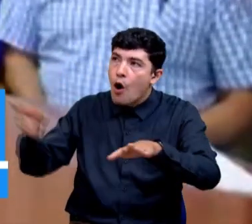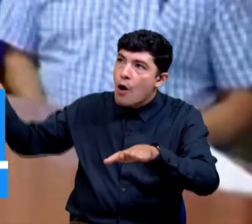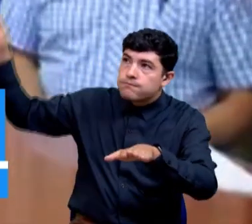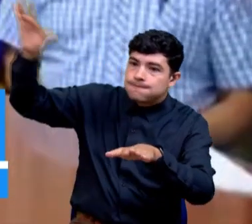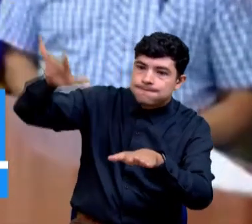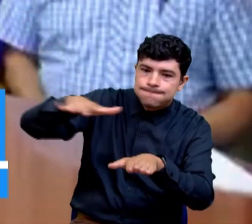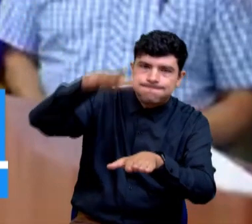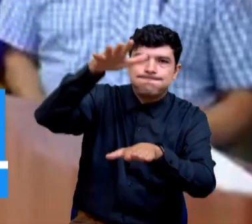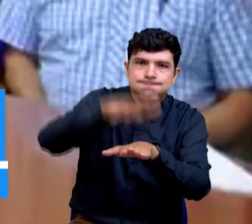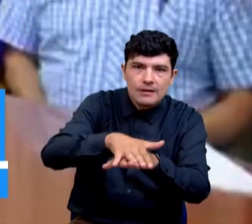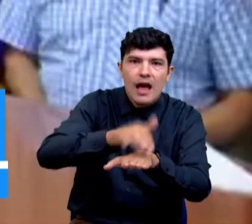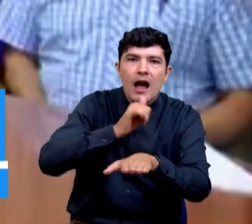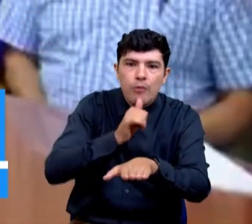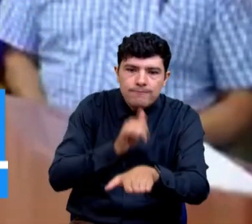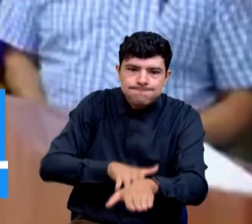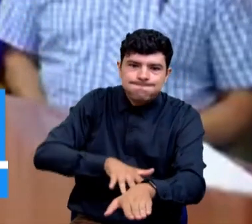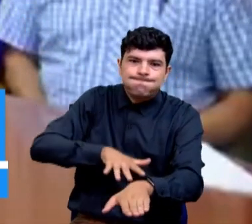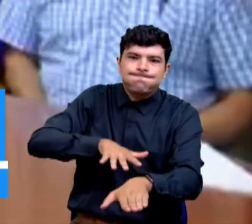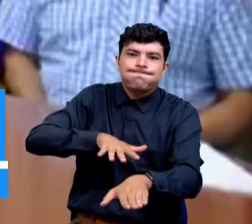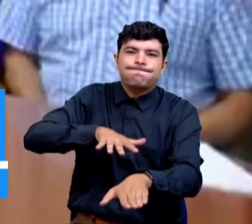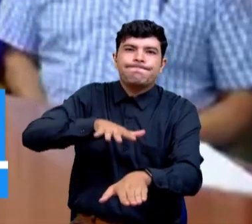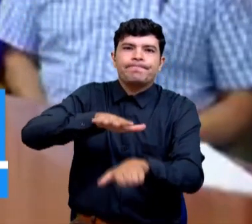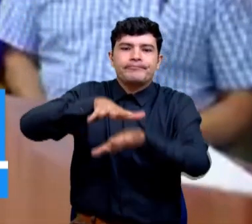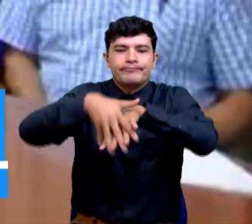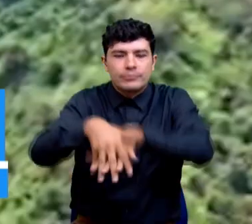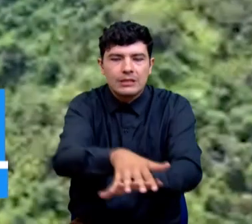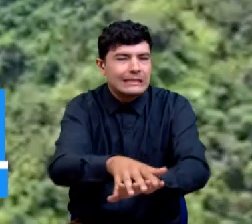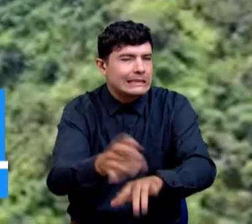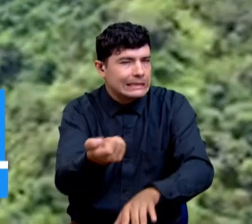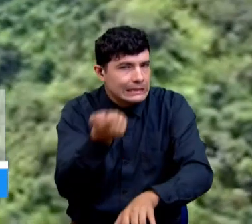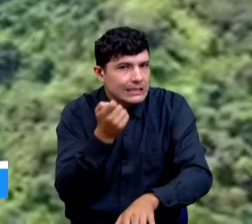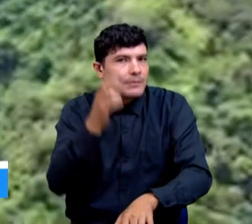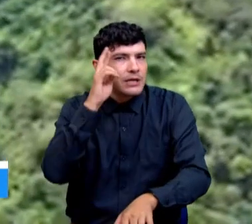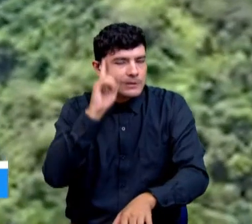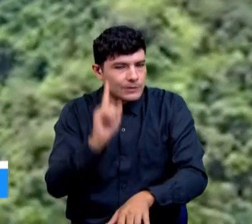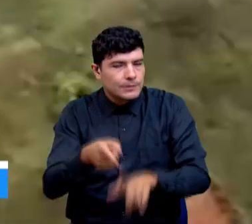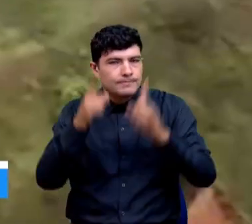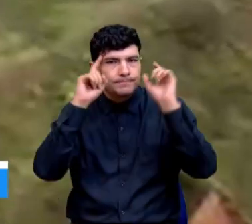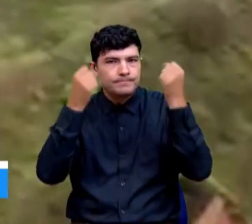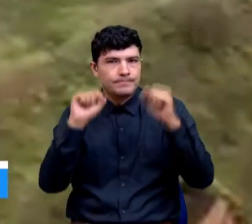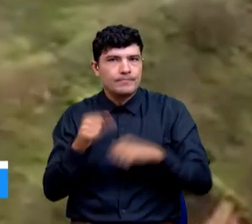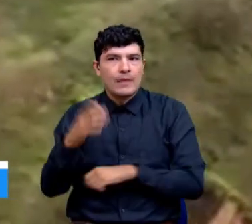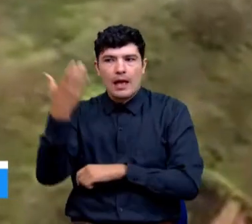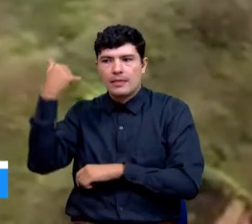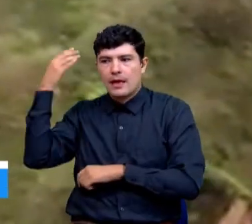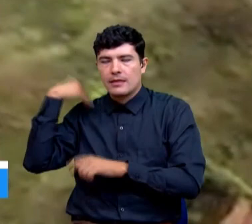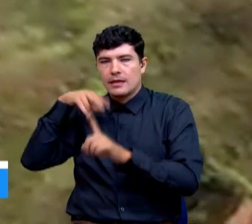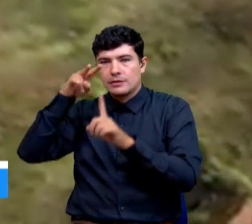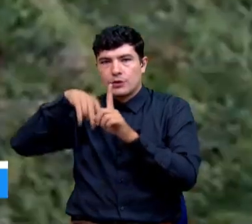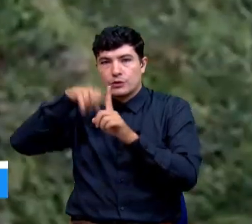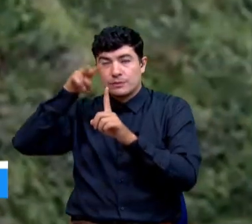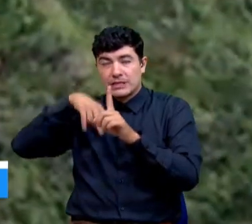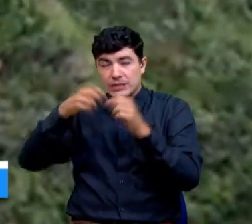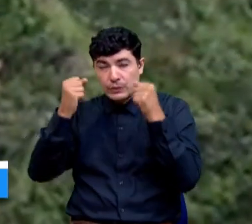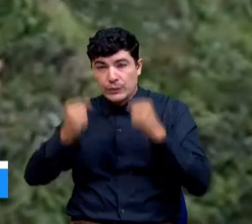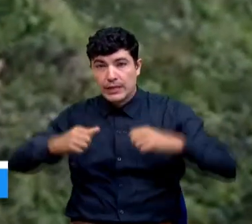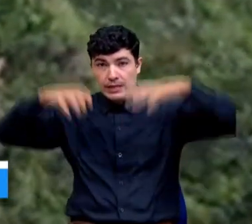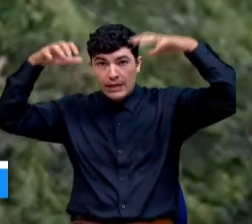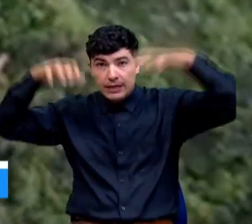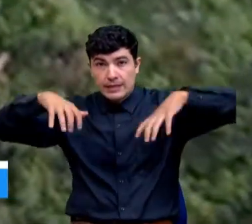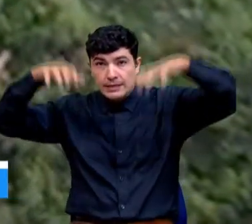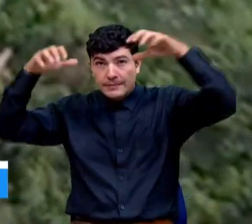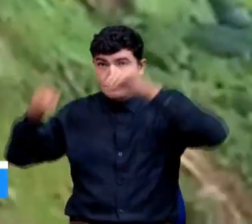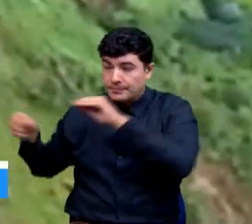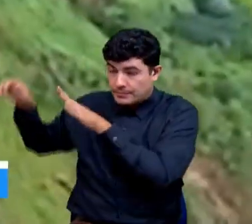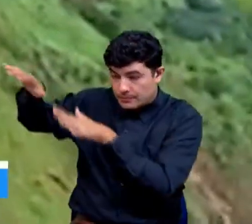tratar de prevenir que se pueda presentar un problema mayor en esta zona. Las lluvias de los últimos dos meses han ocasionado que la remoción en masa